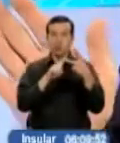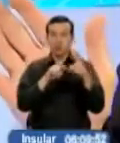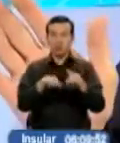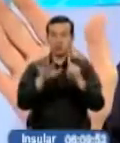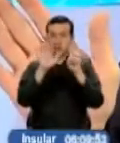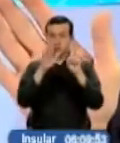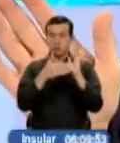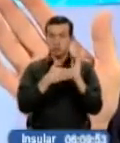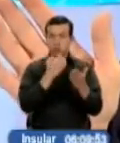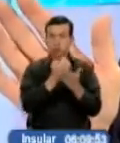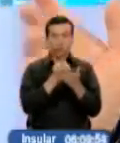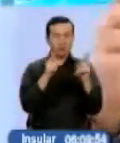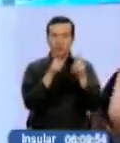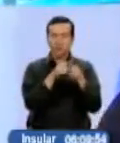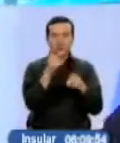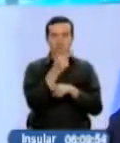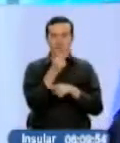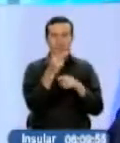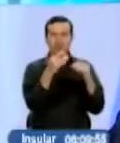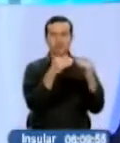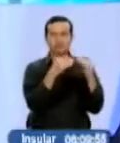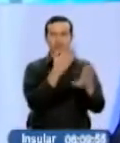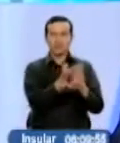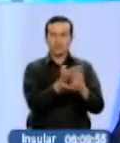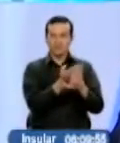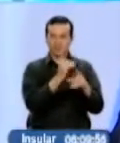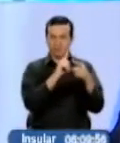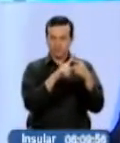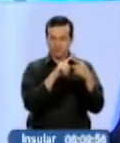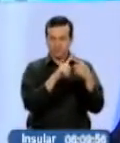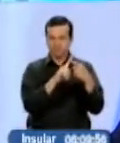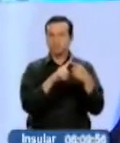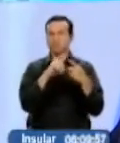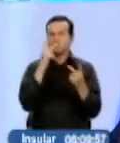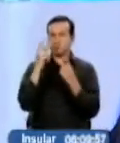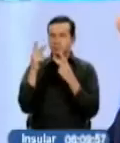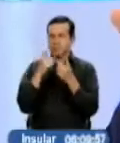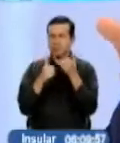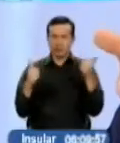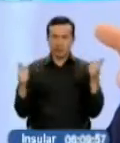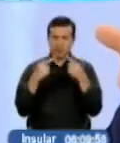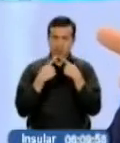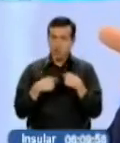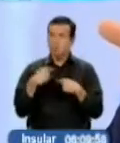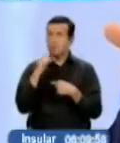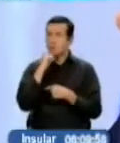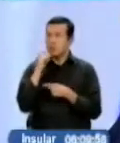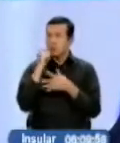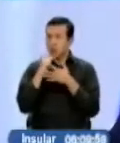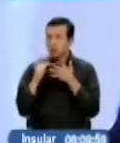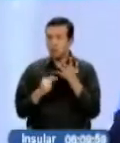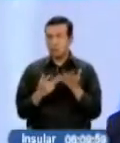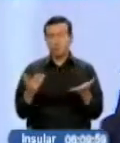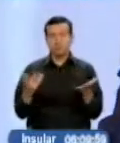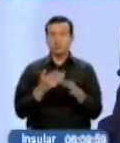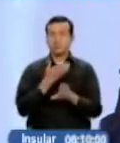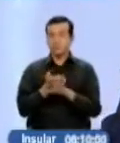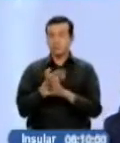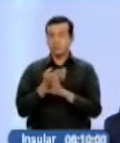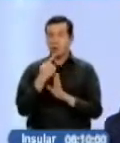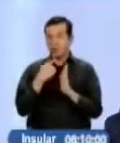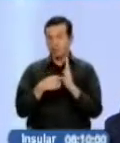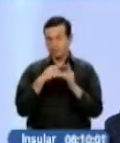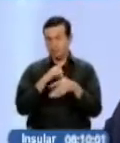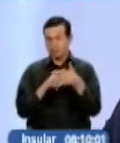modelo económico. Y cuando escucha a estos candidatos hablar de lo que hay que hacer, bueno, nos están ofreciendo,